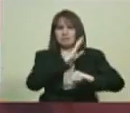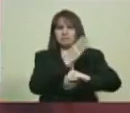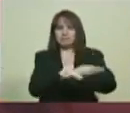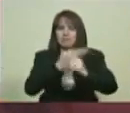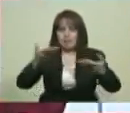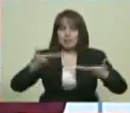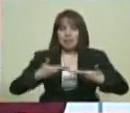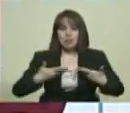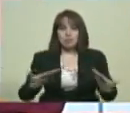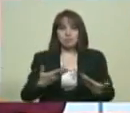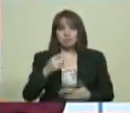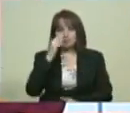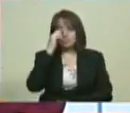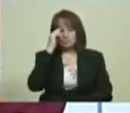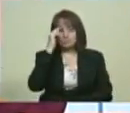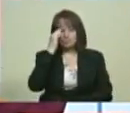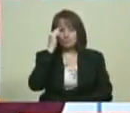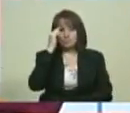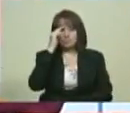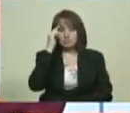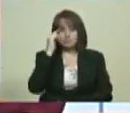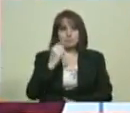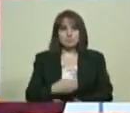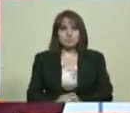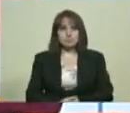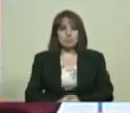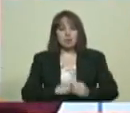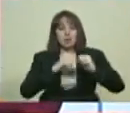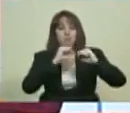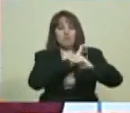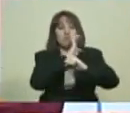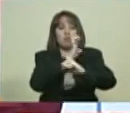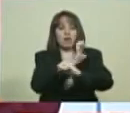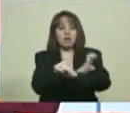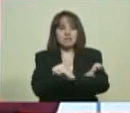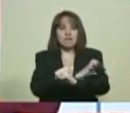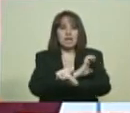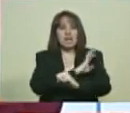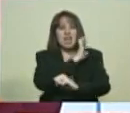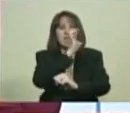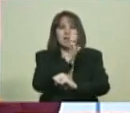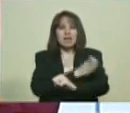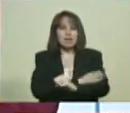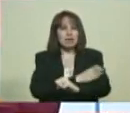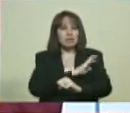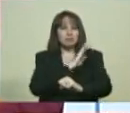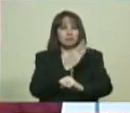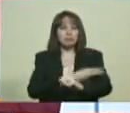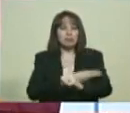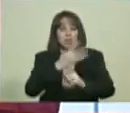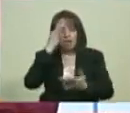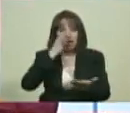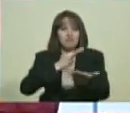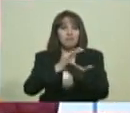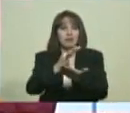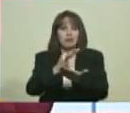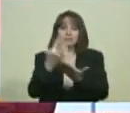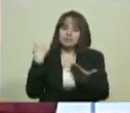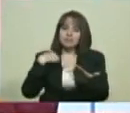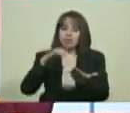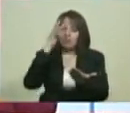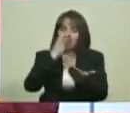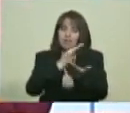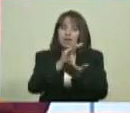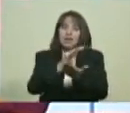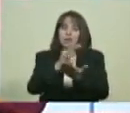cargar, que es con la fuerza y la energía de la fe. Tengo fe en Venezuela, porque